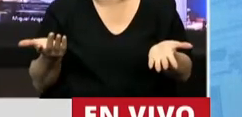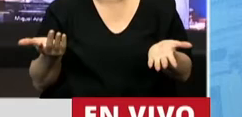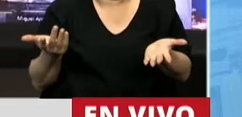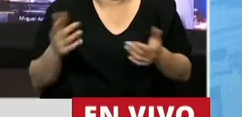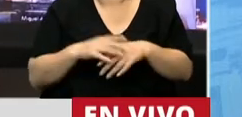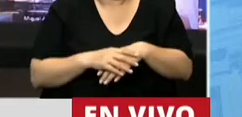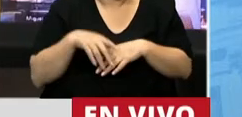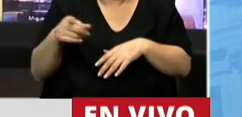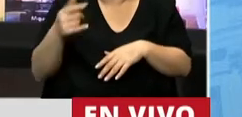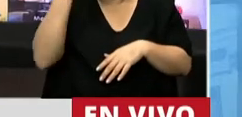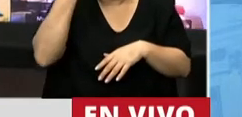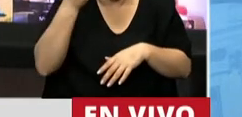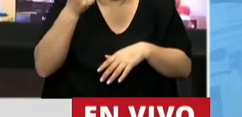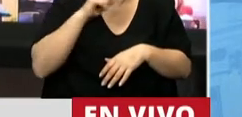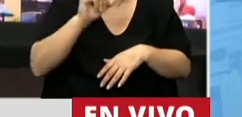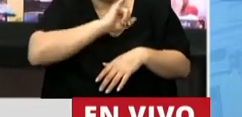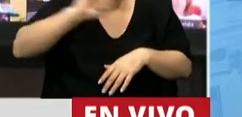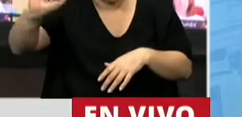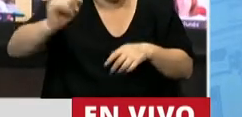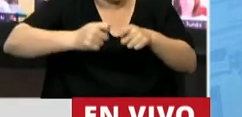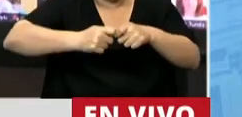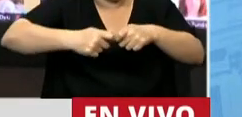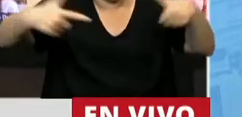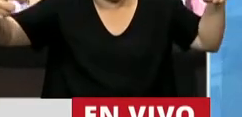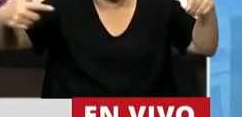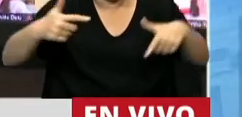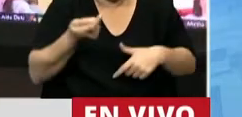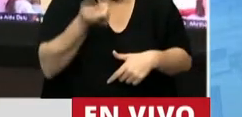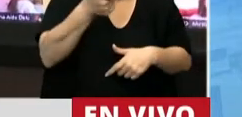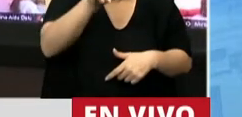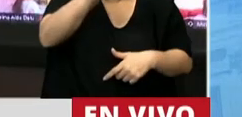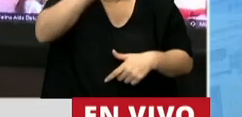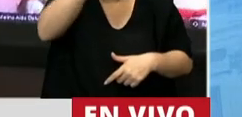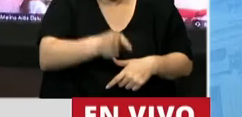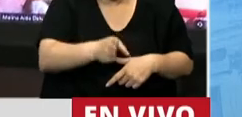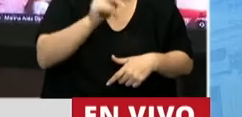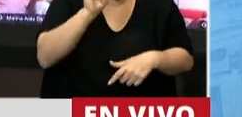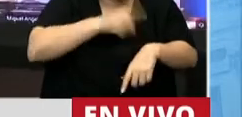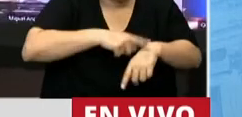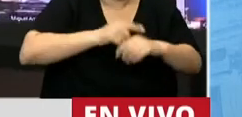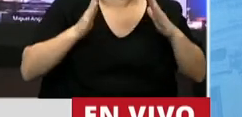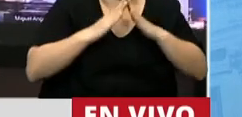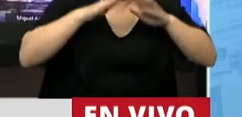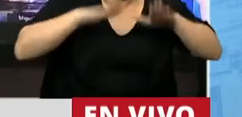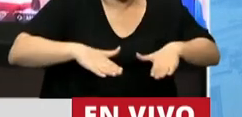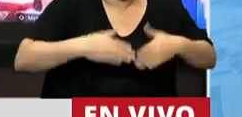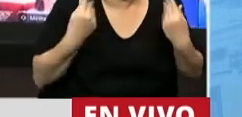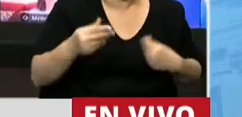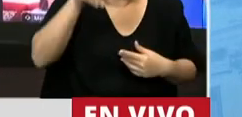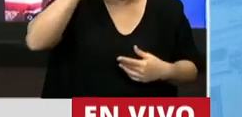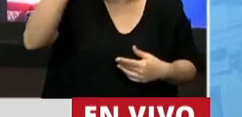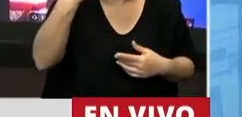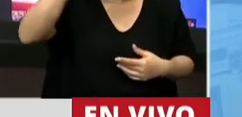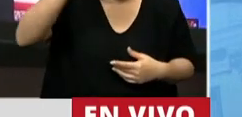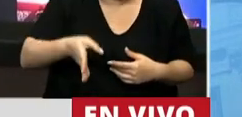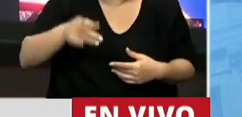Tutelar, las denuncias por caso de ciberacoso aumentaron en un 30% en la cuarentena y porque el 85%